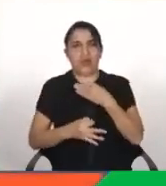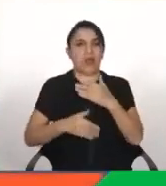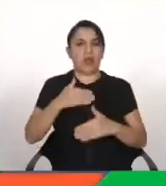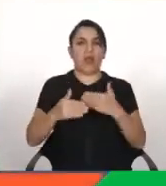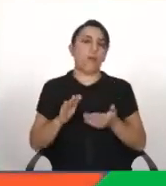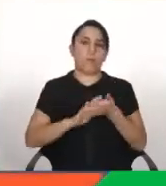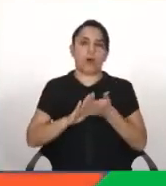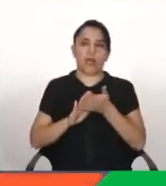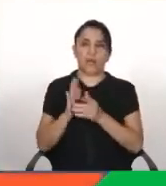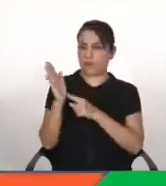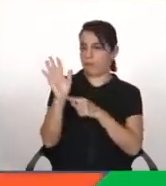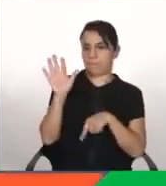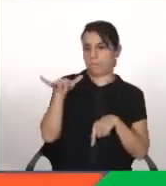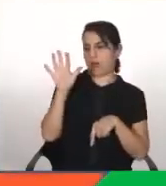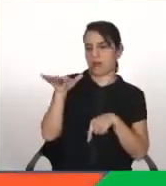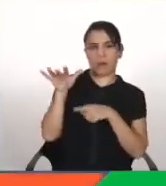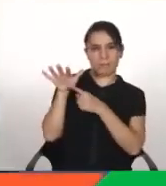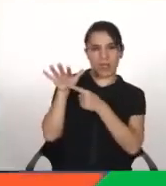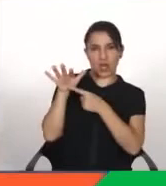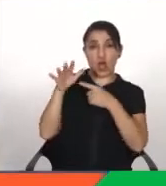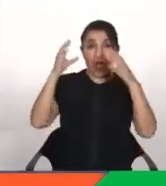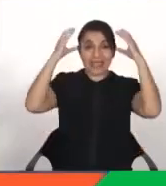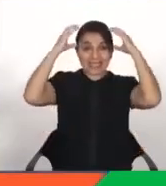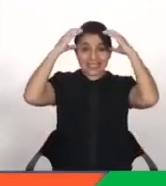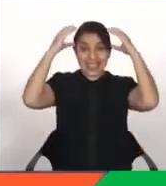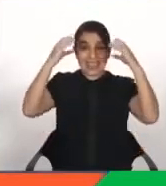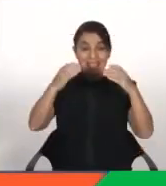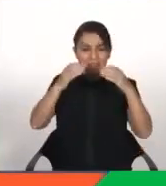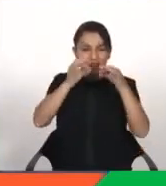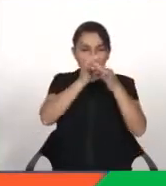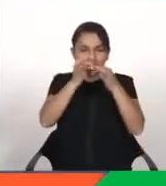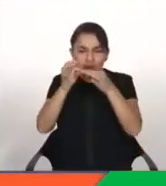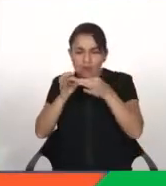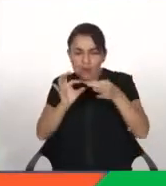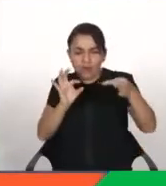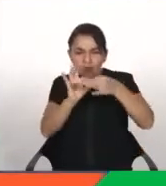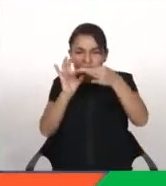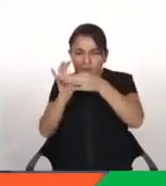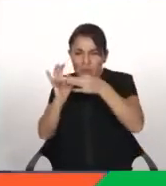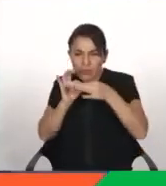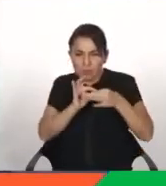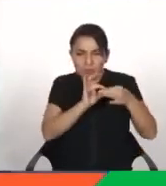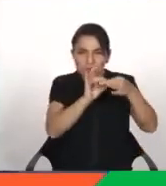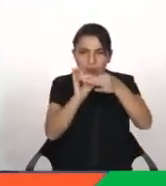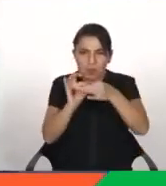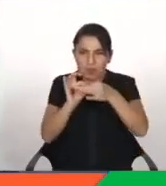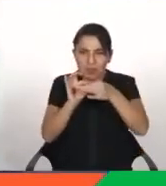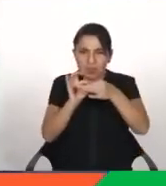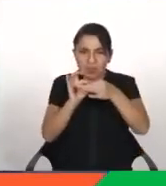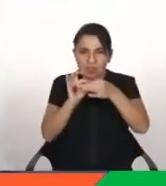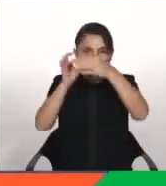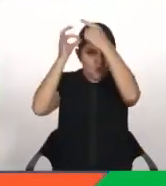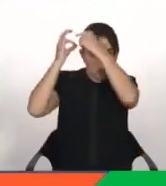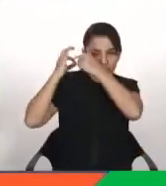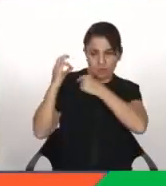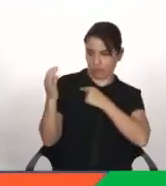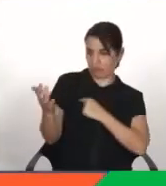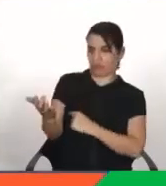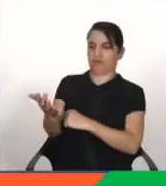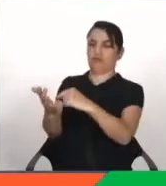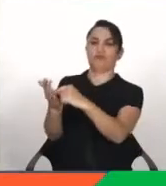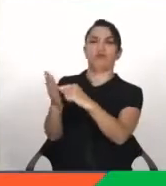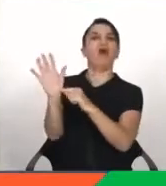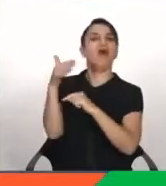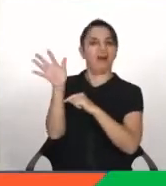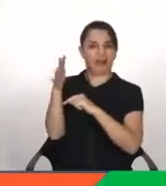mover la mano, cómo mi cerebro envía ese impulso nervioso que va por la neurona, que llega al músculo, que se contrae, que, o sea, es todo... una cosa loquísima. Entonces a mí me